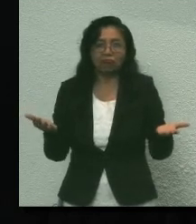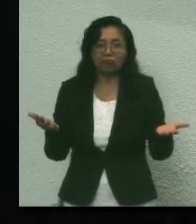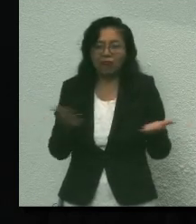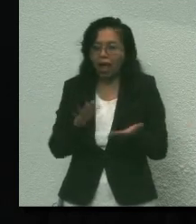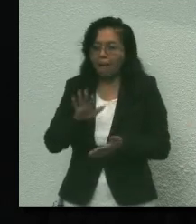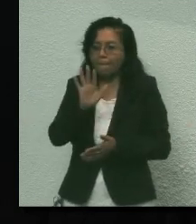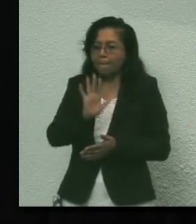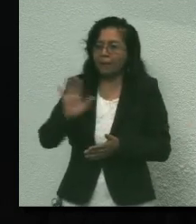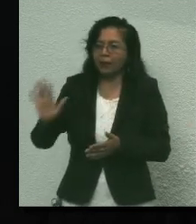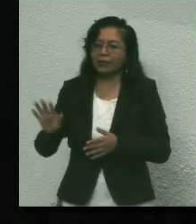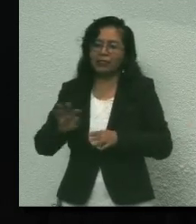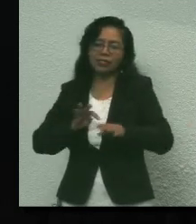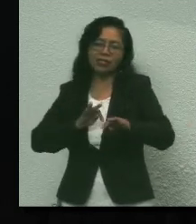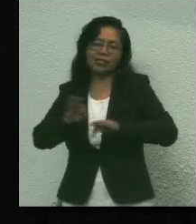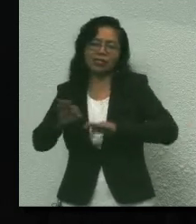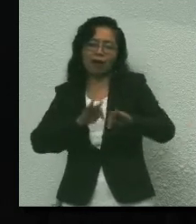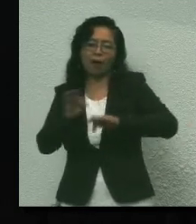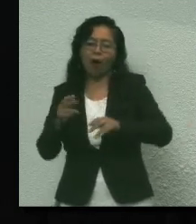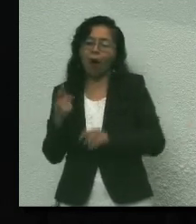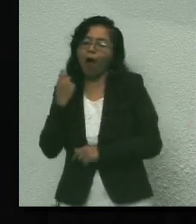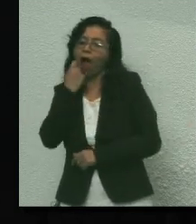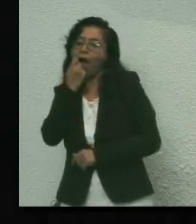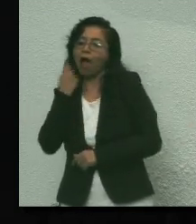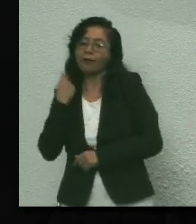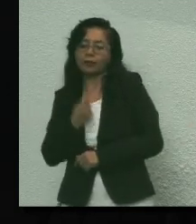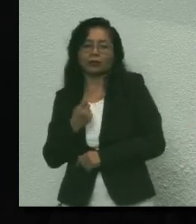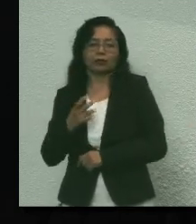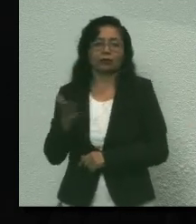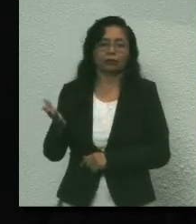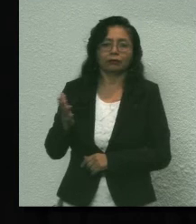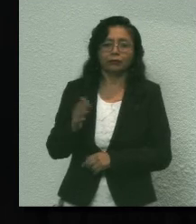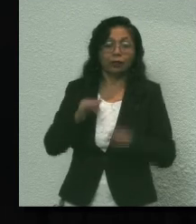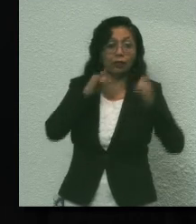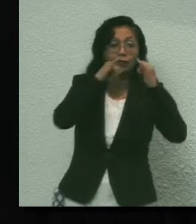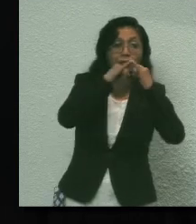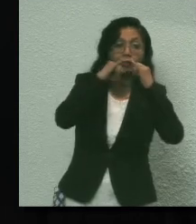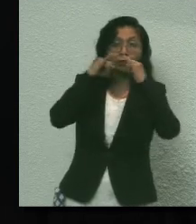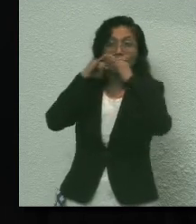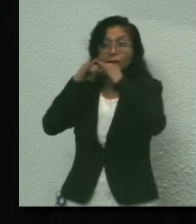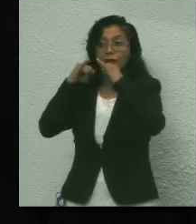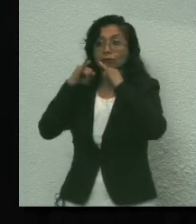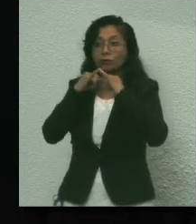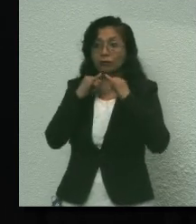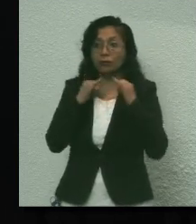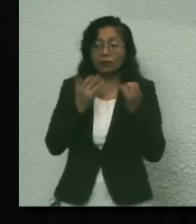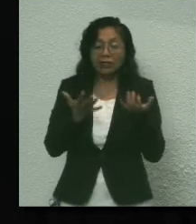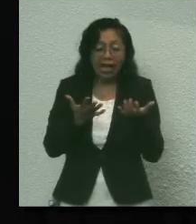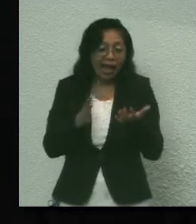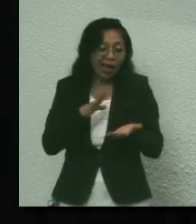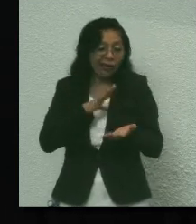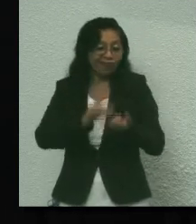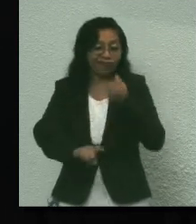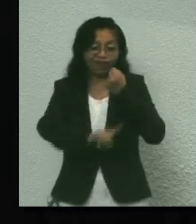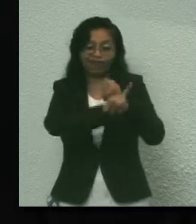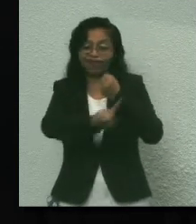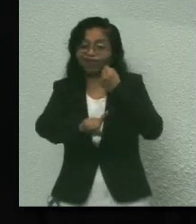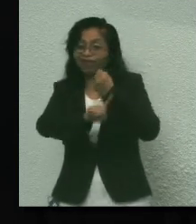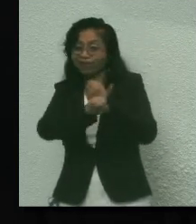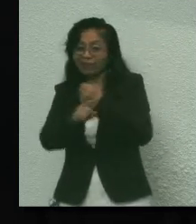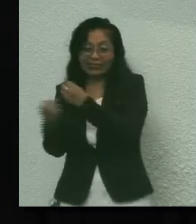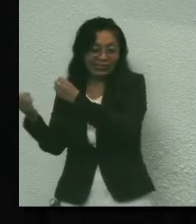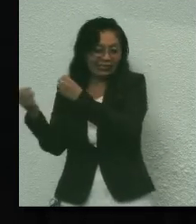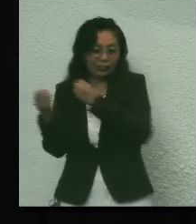empleos para amistades. Las indispensables instituciones sociales están aquejadas de abandono,